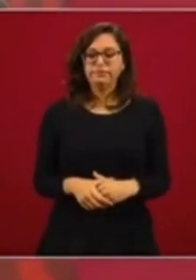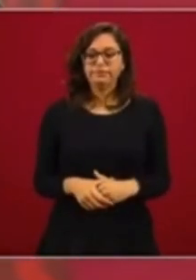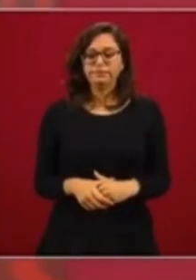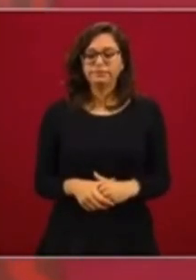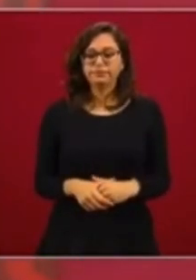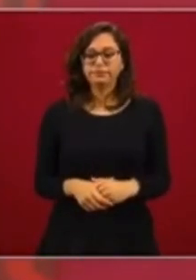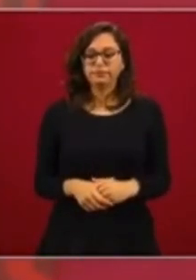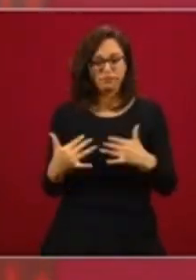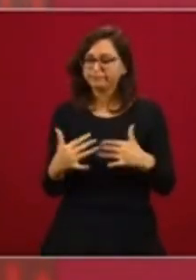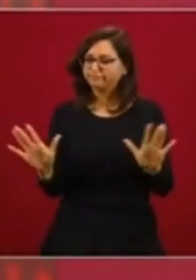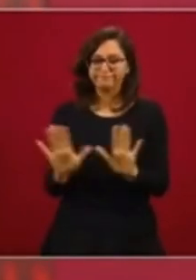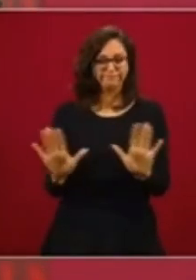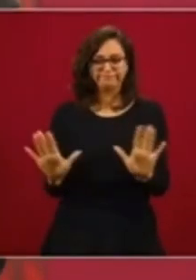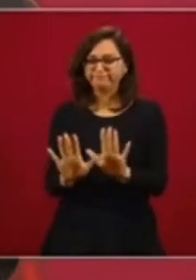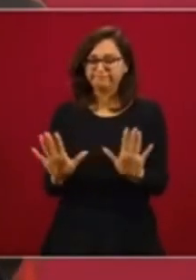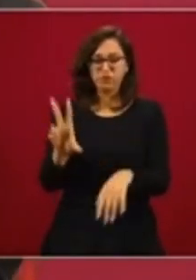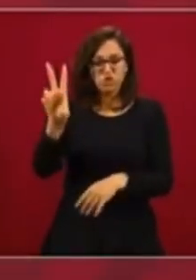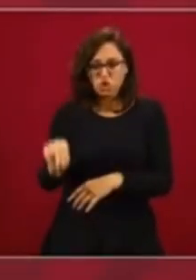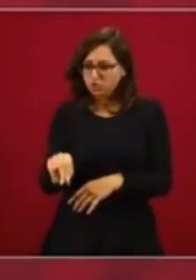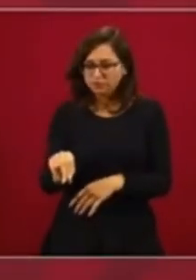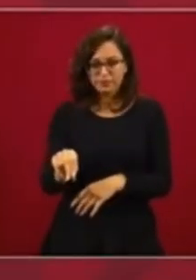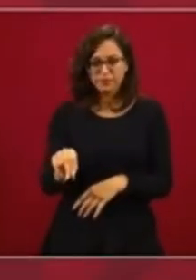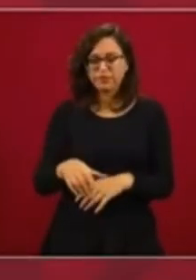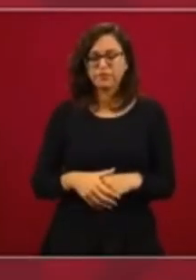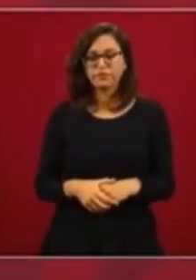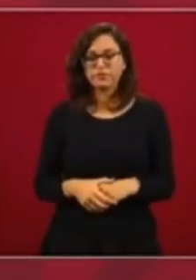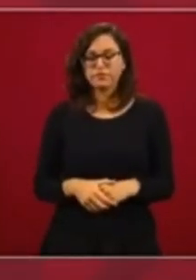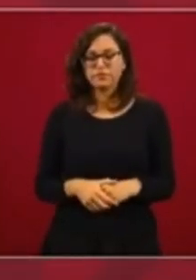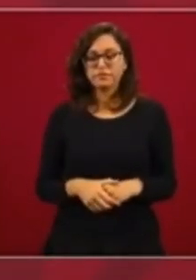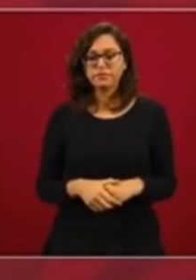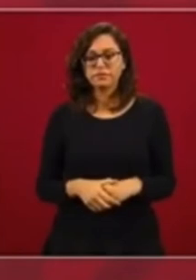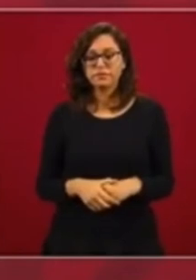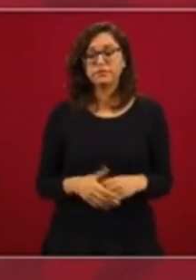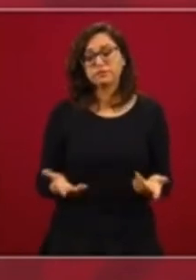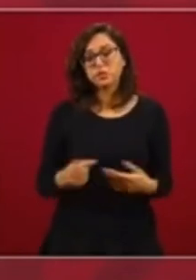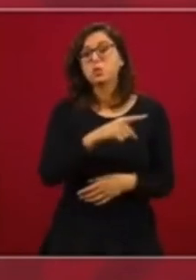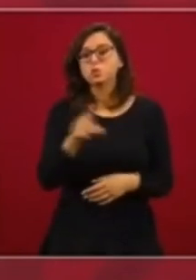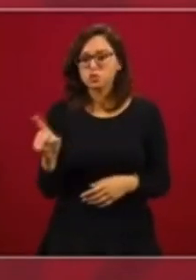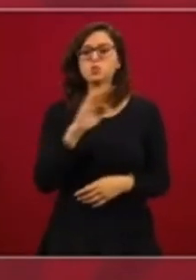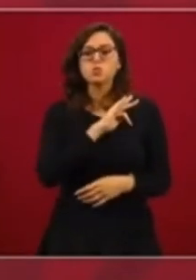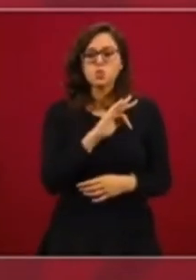Se está invitando a toda la población. Vemos que se vea a través